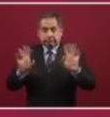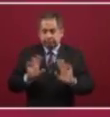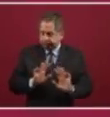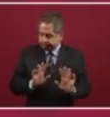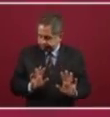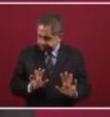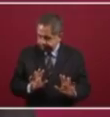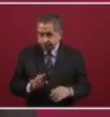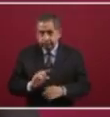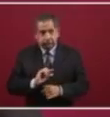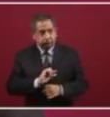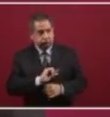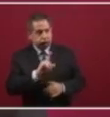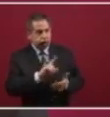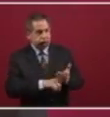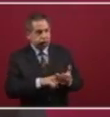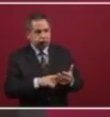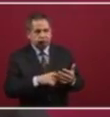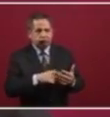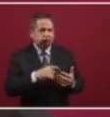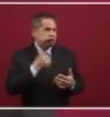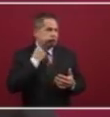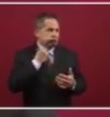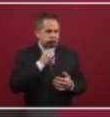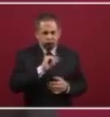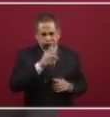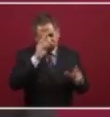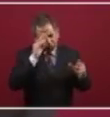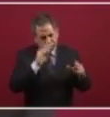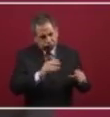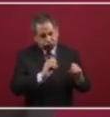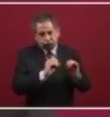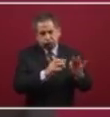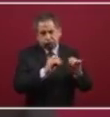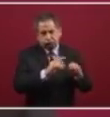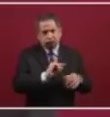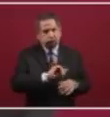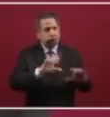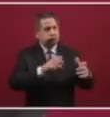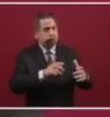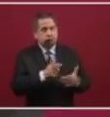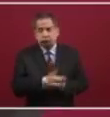pero grandes despachos dedicados a